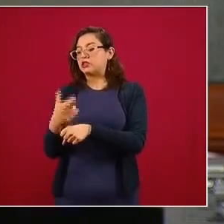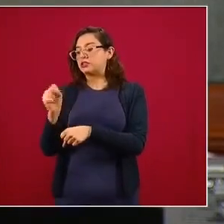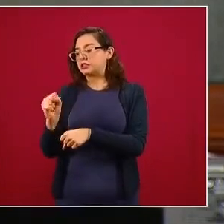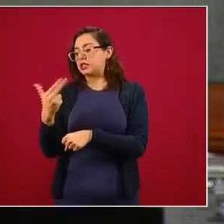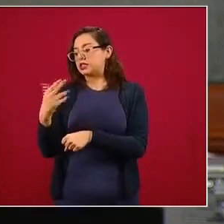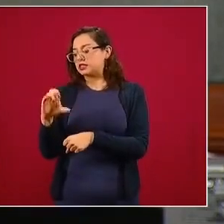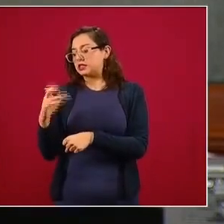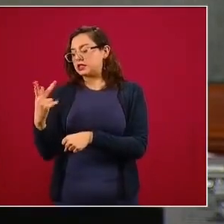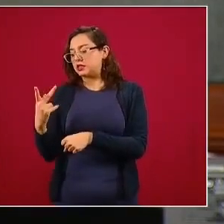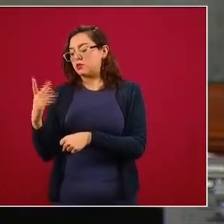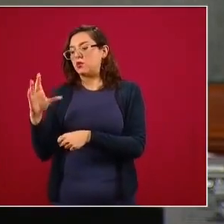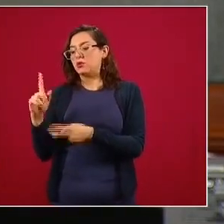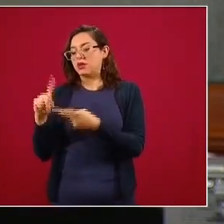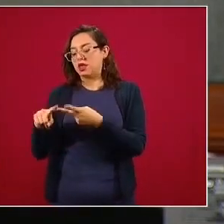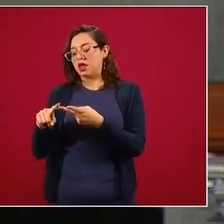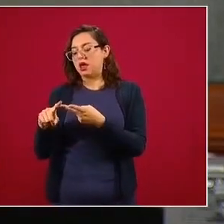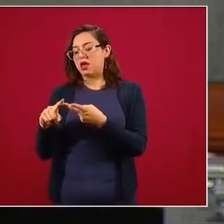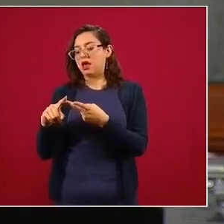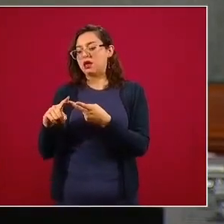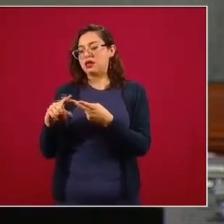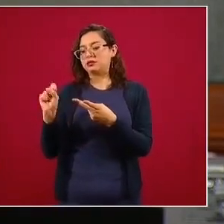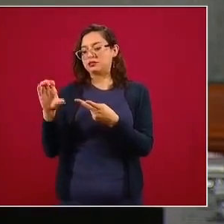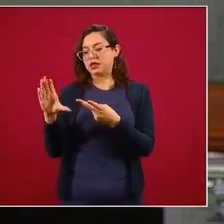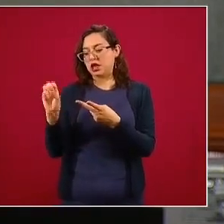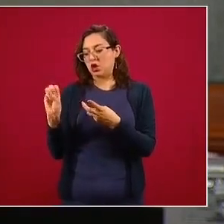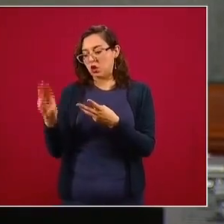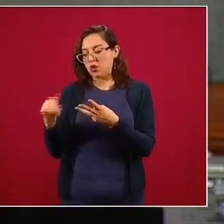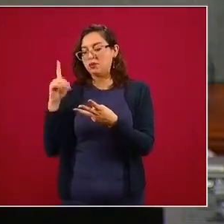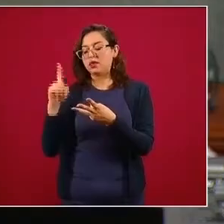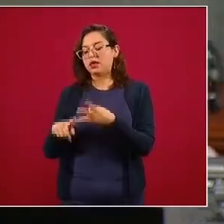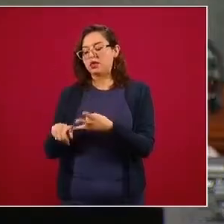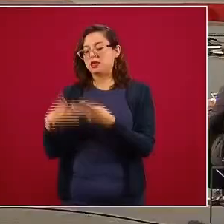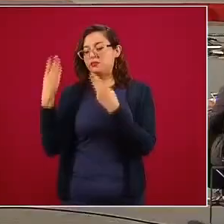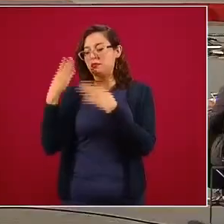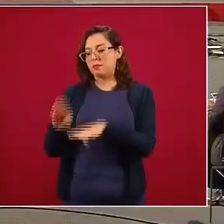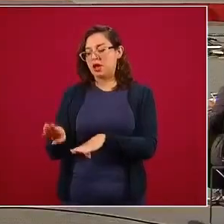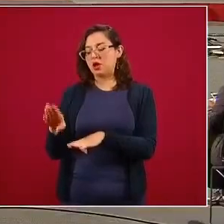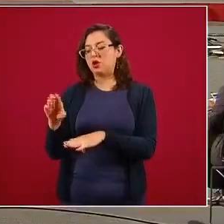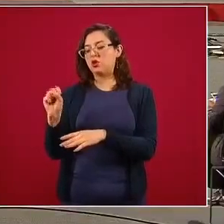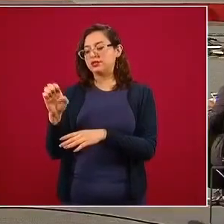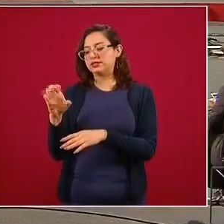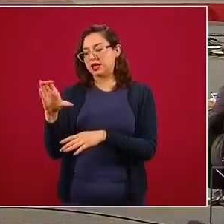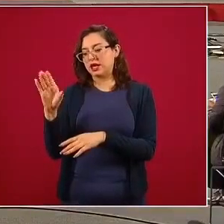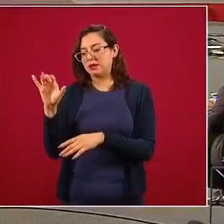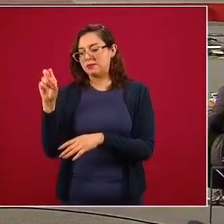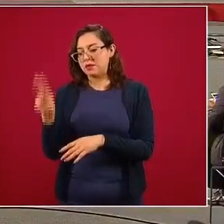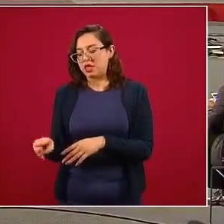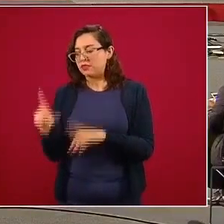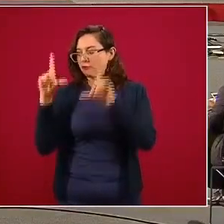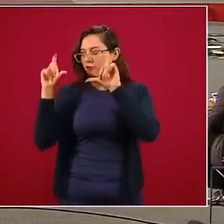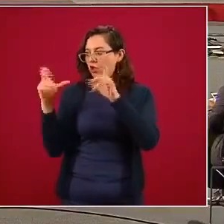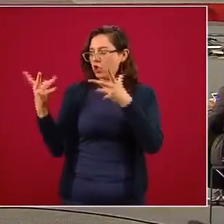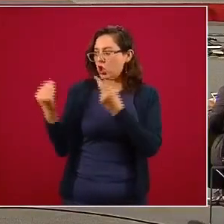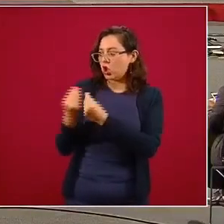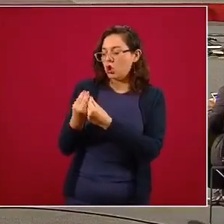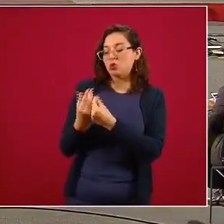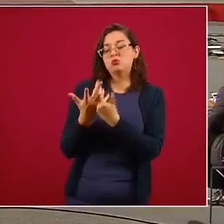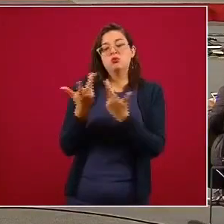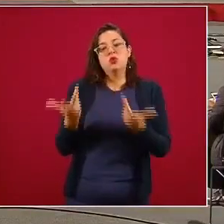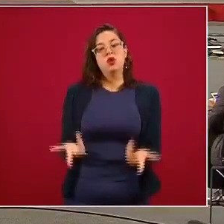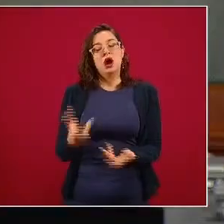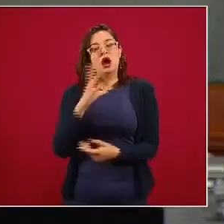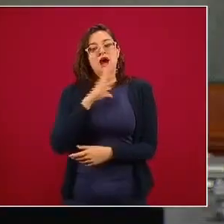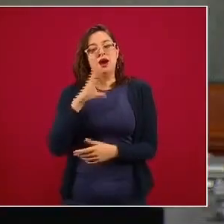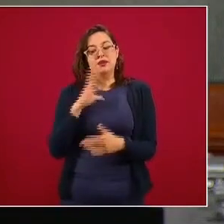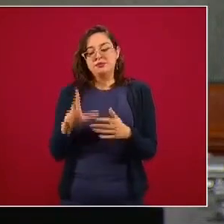secretaria de Gobernación y con la nueva directora del Banco de Bienestar, ¿no? Retomo lo que usted nos informó hace unos días, ¿no? Que había